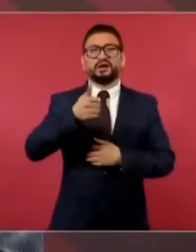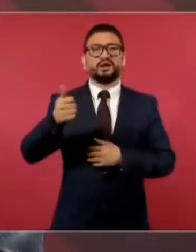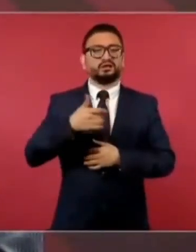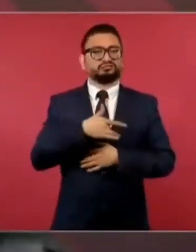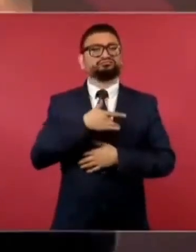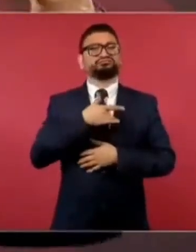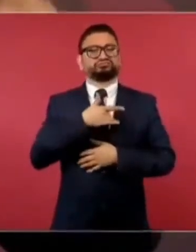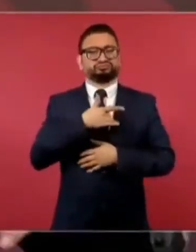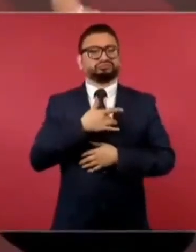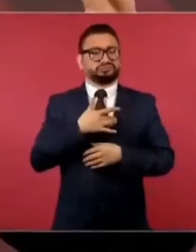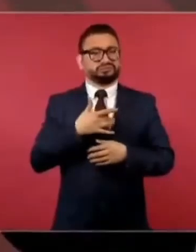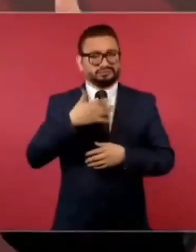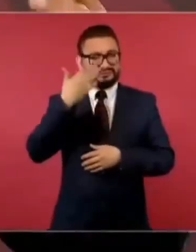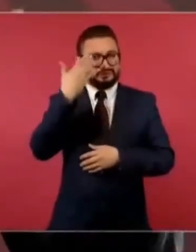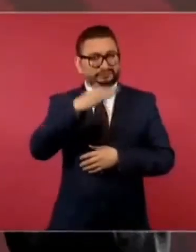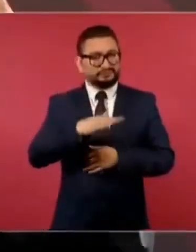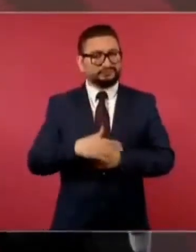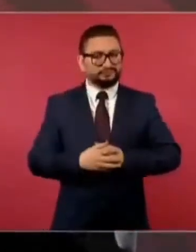se